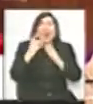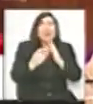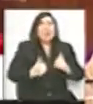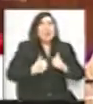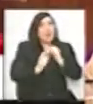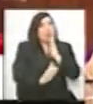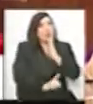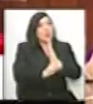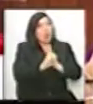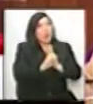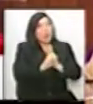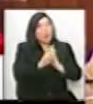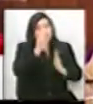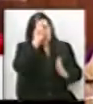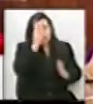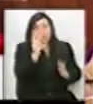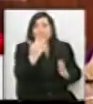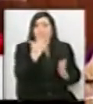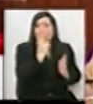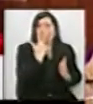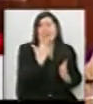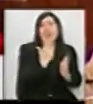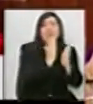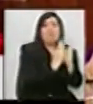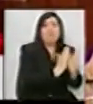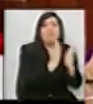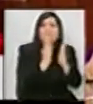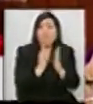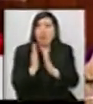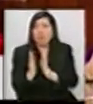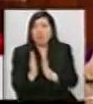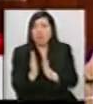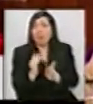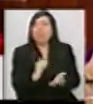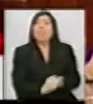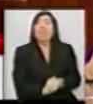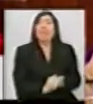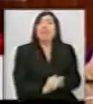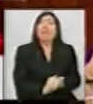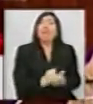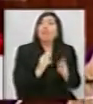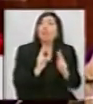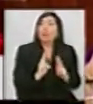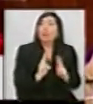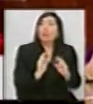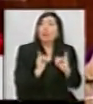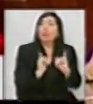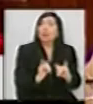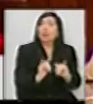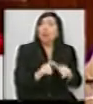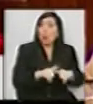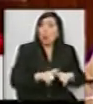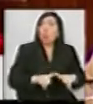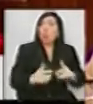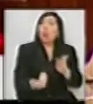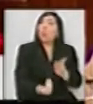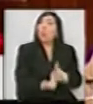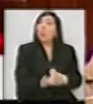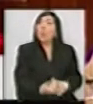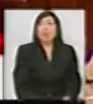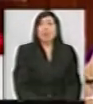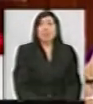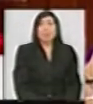población ha tenido tres estrategias presidente intentar al sentarse en un territorio nuevo